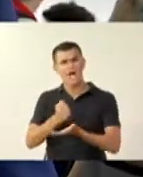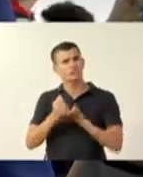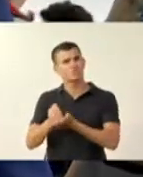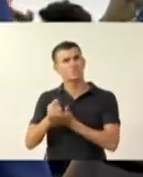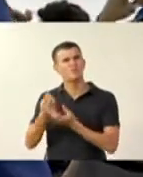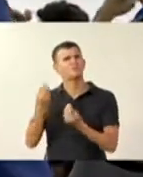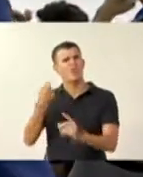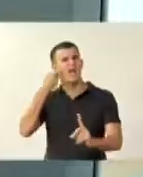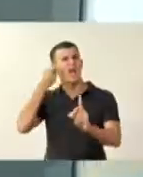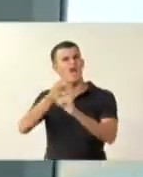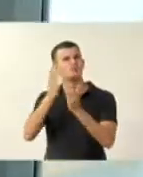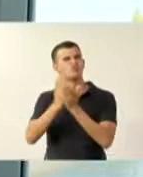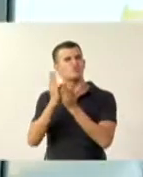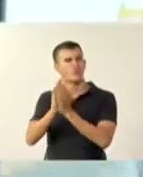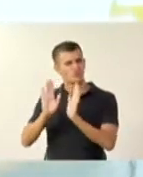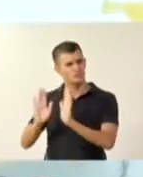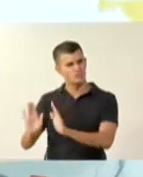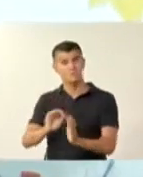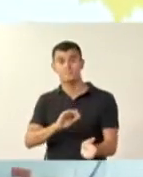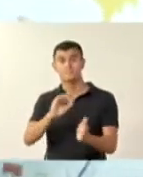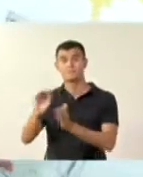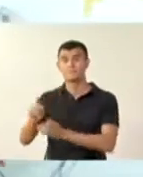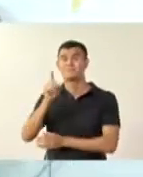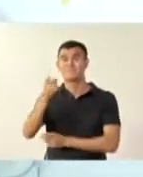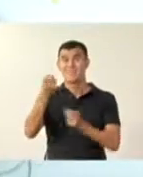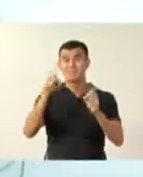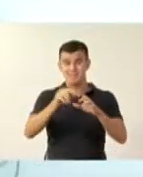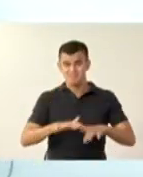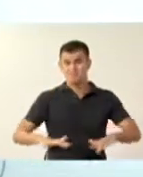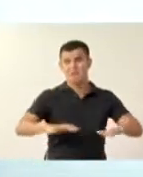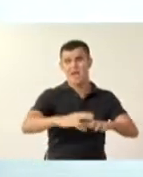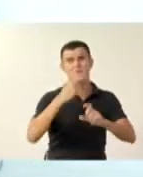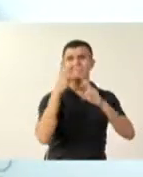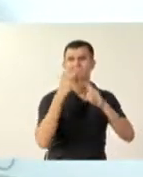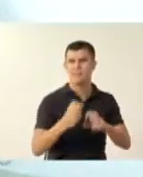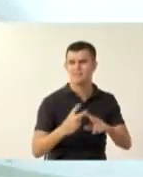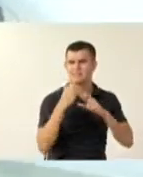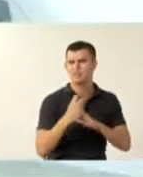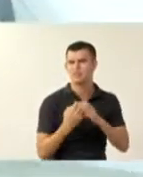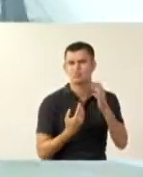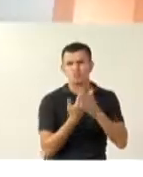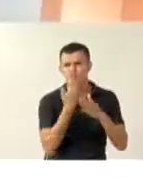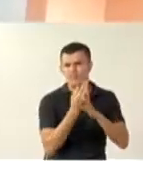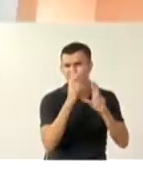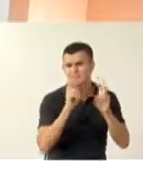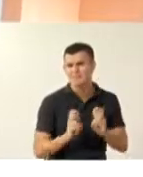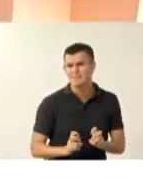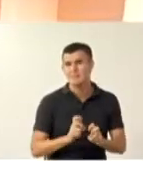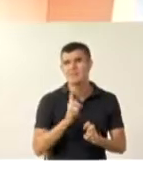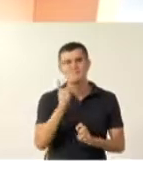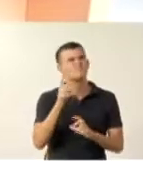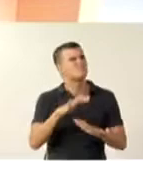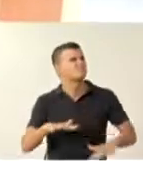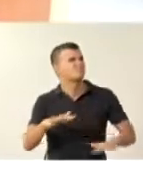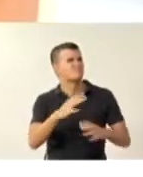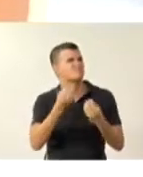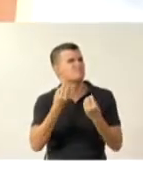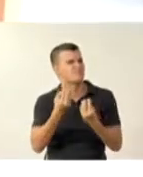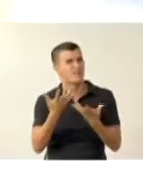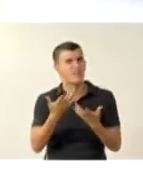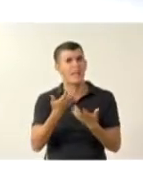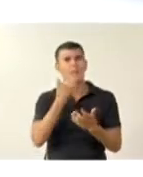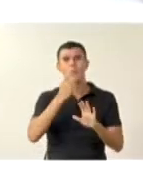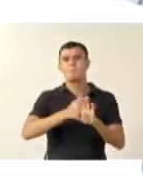nuestra comunidad académica. La sala de semillero de investigación Silvia Duzán es otro espacio destinado para la ejecución